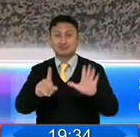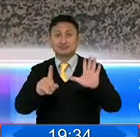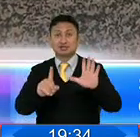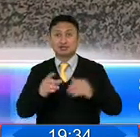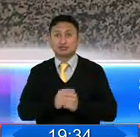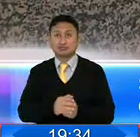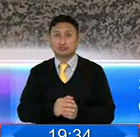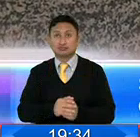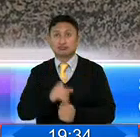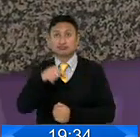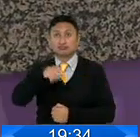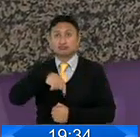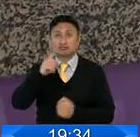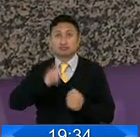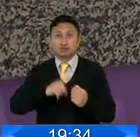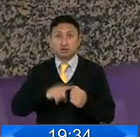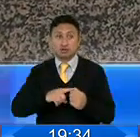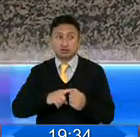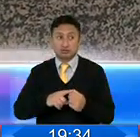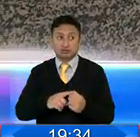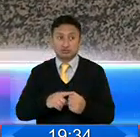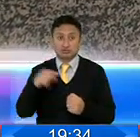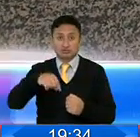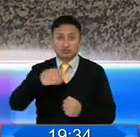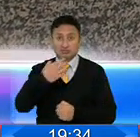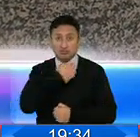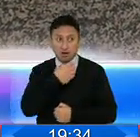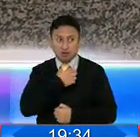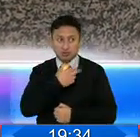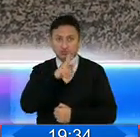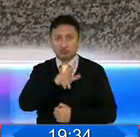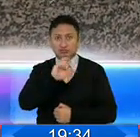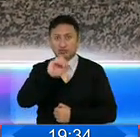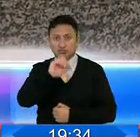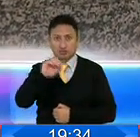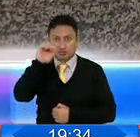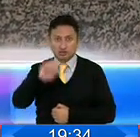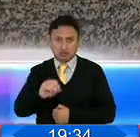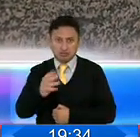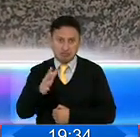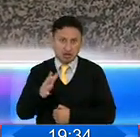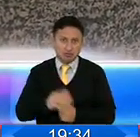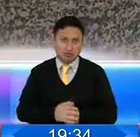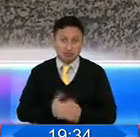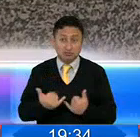Nuestro sector en Quito, generalmente agosto era de un 30% más o menos,